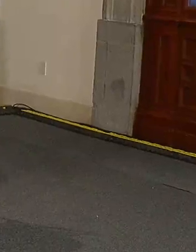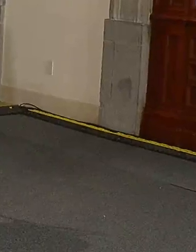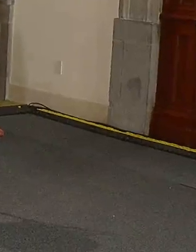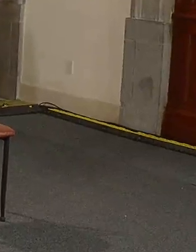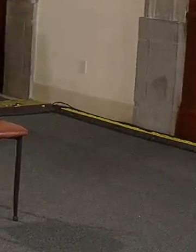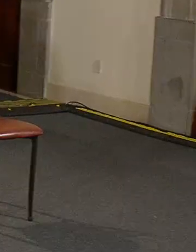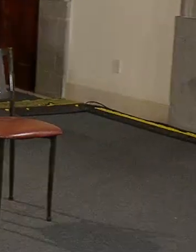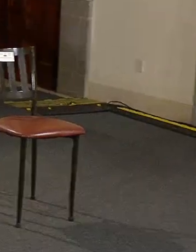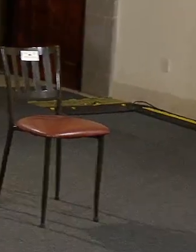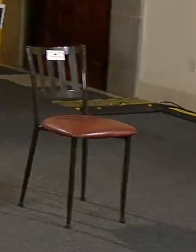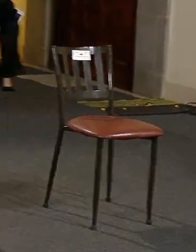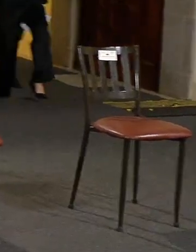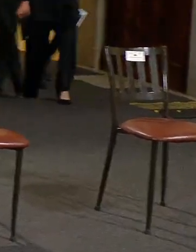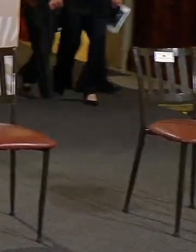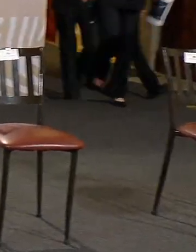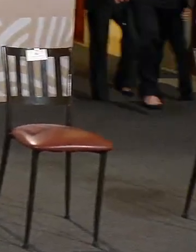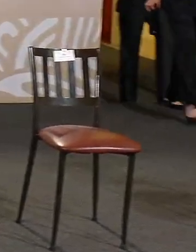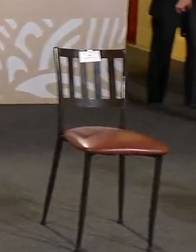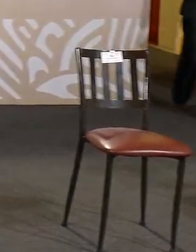Ánimo.